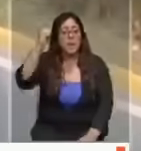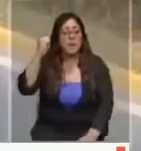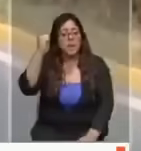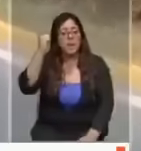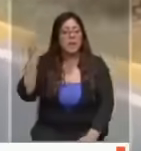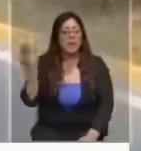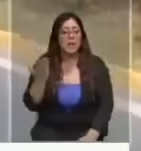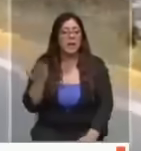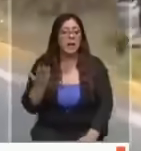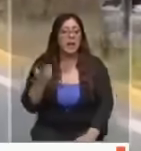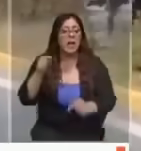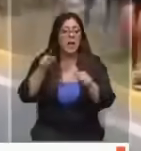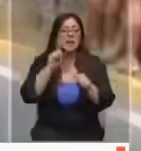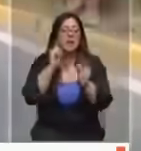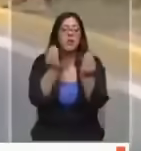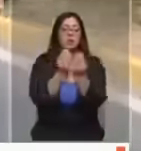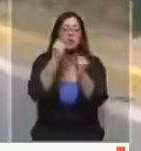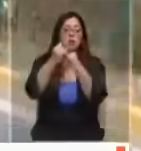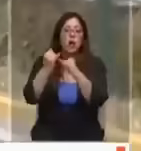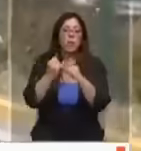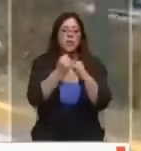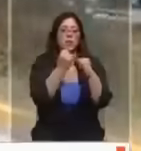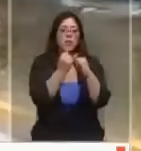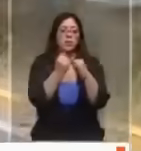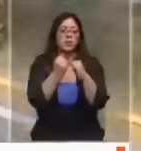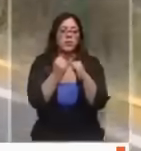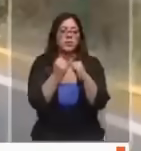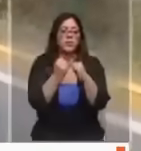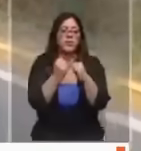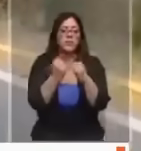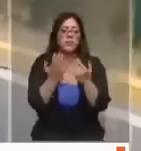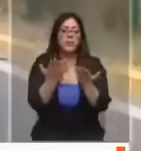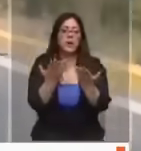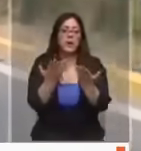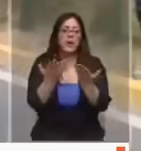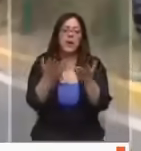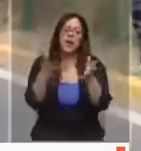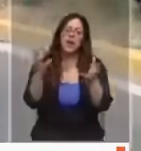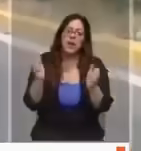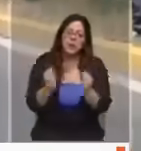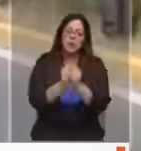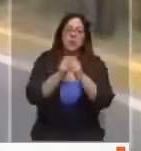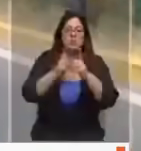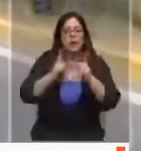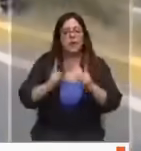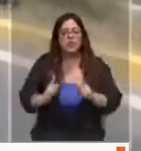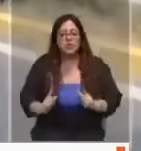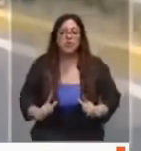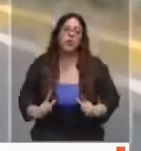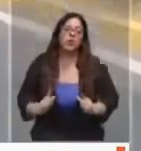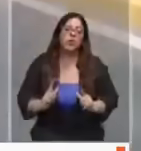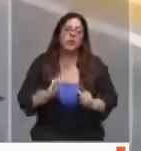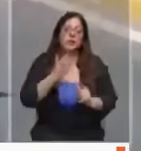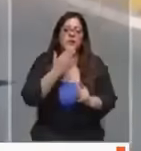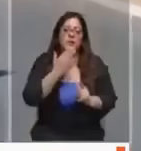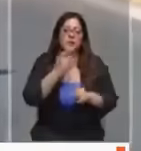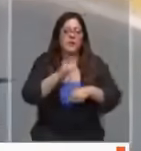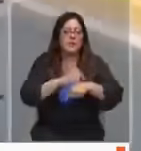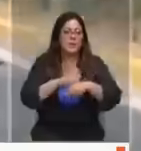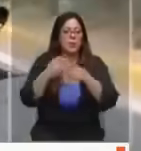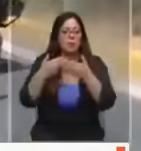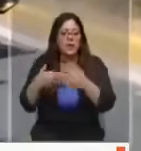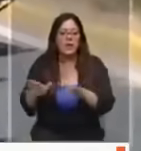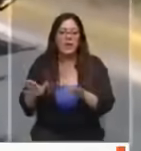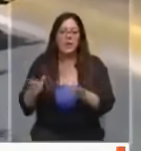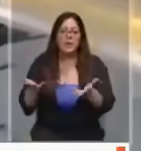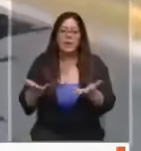que tenía muchos amigos cercanos, con quienes pasaba sus vacaciones, con quienes disfrutaba también en sus tiempos libres, las